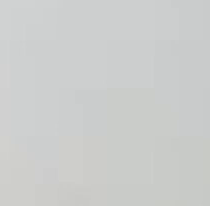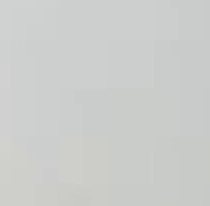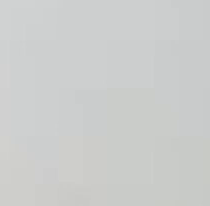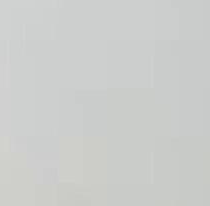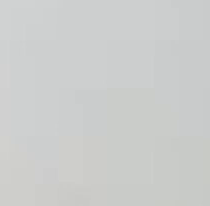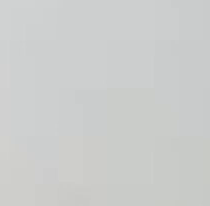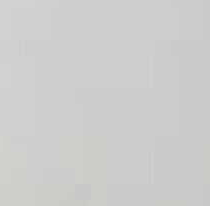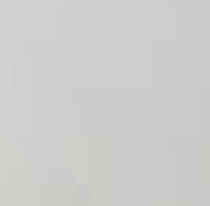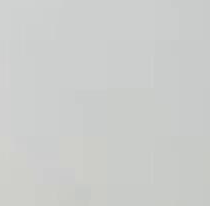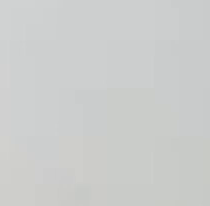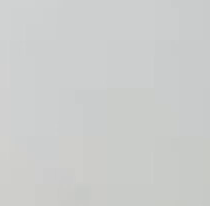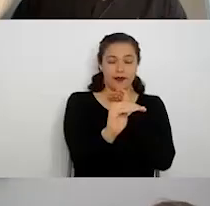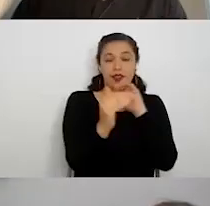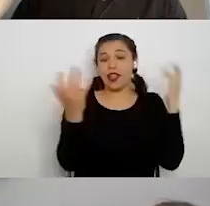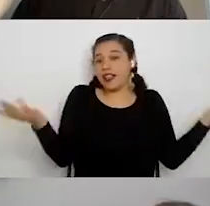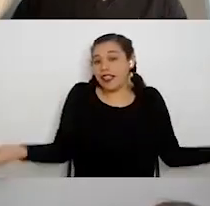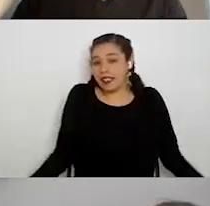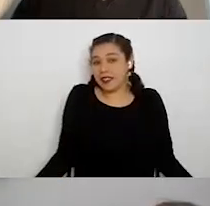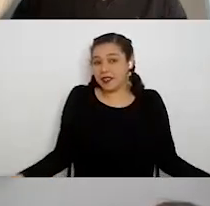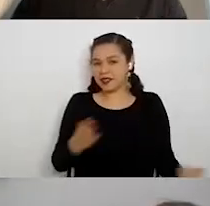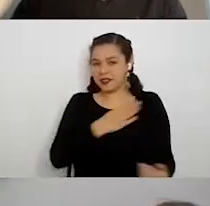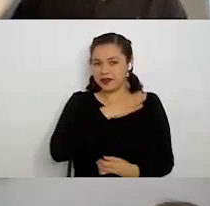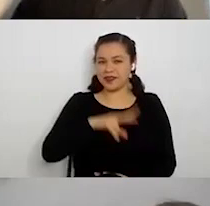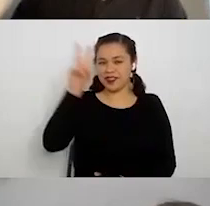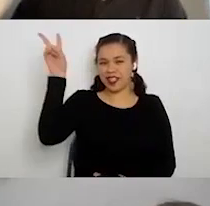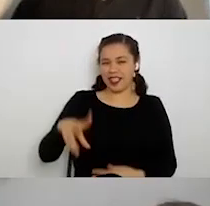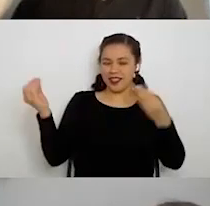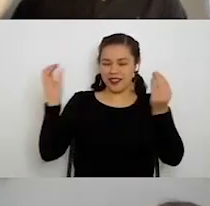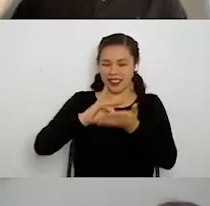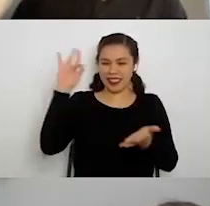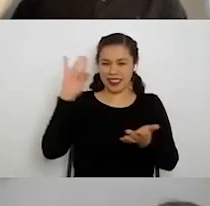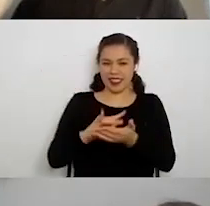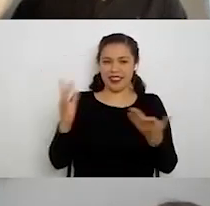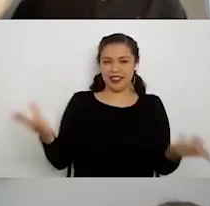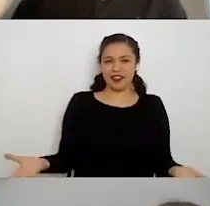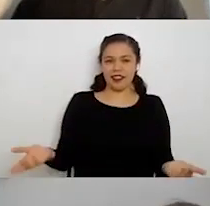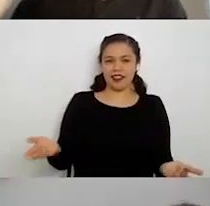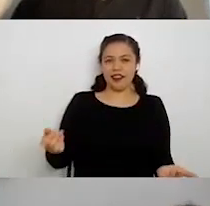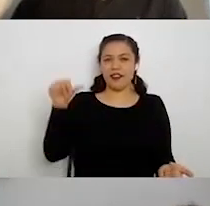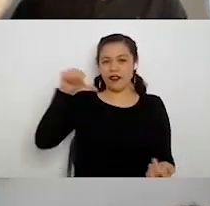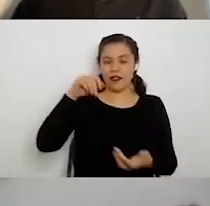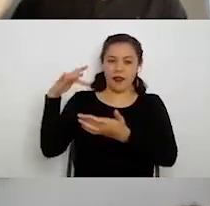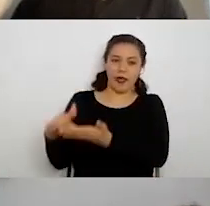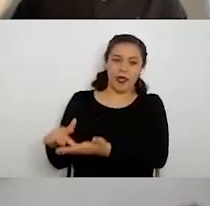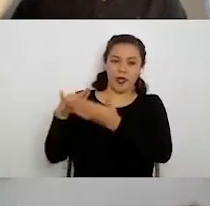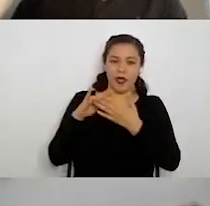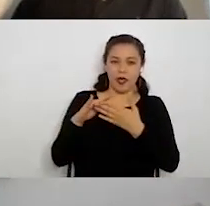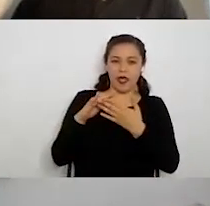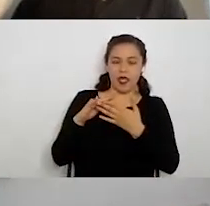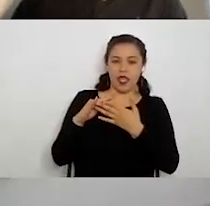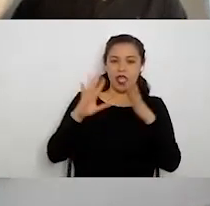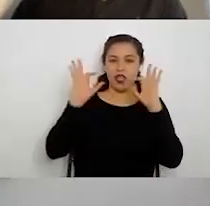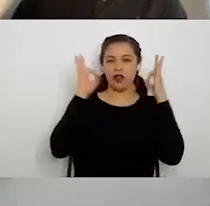correo electrónico. Y bueno, pues de verdad, muchísimas gracias por habernos apoyado con esta sesión de formación